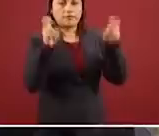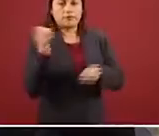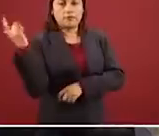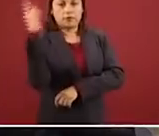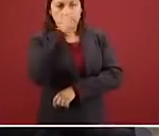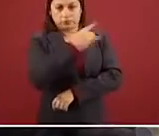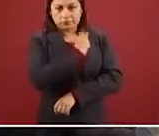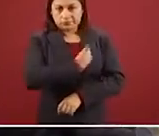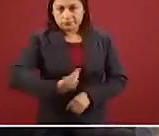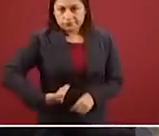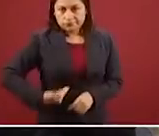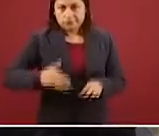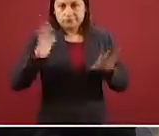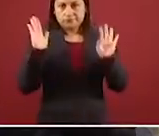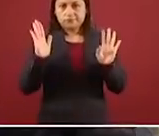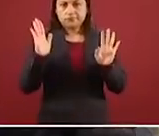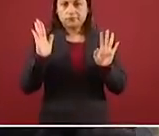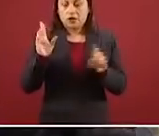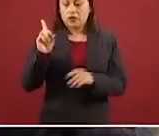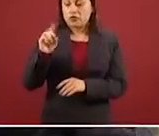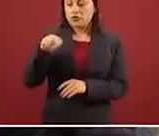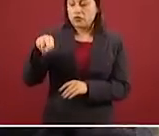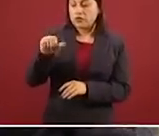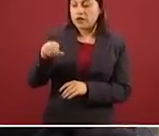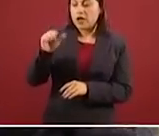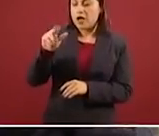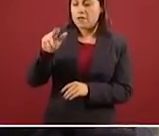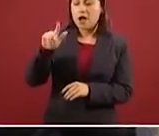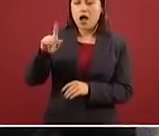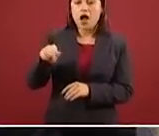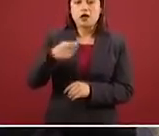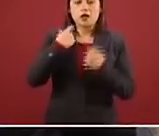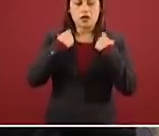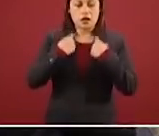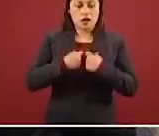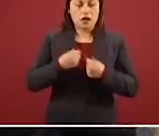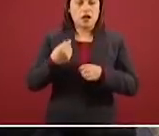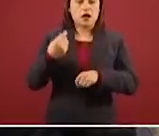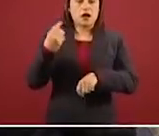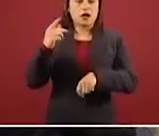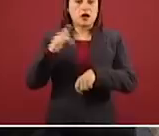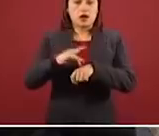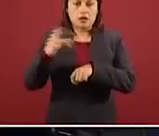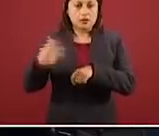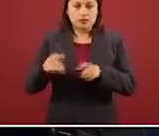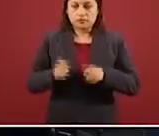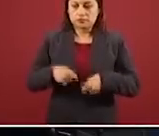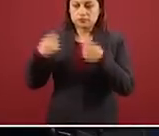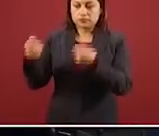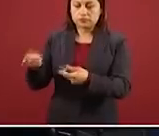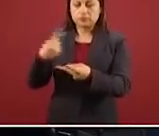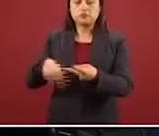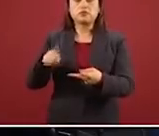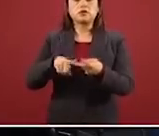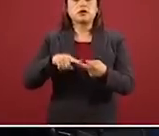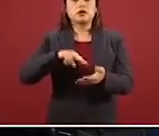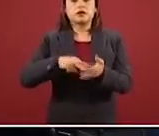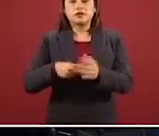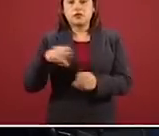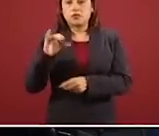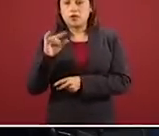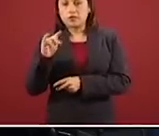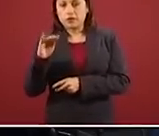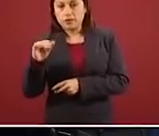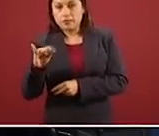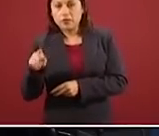que la señora doña Amalia entregue sus joyas, de que el ingeniero Cuauhtémoc se acuerda que donó su alcancía, de que el ingeniero